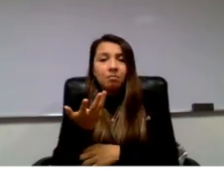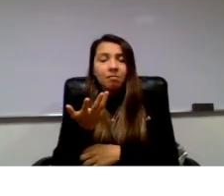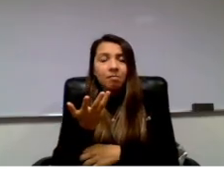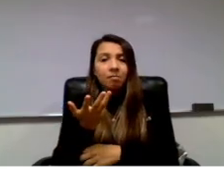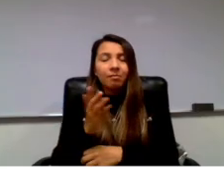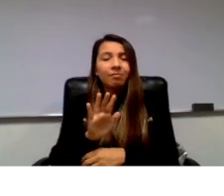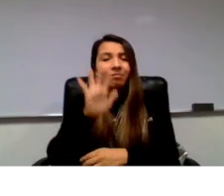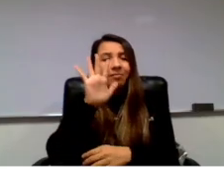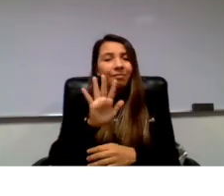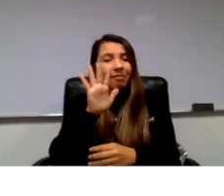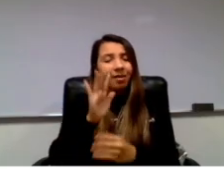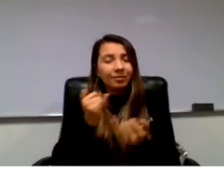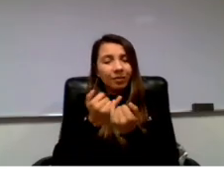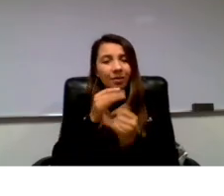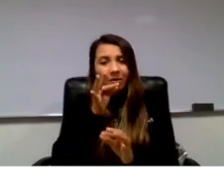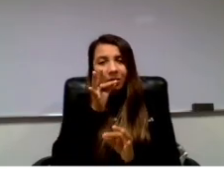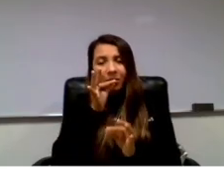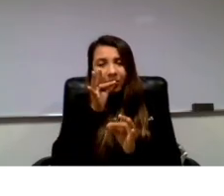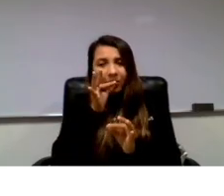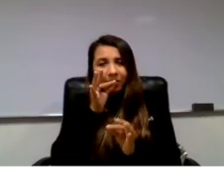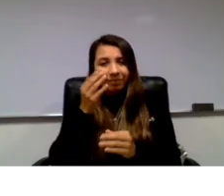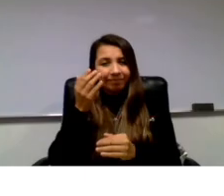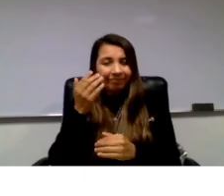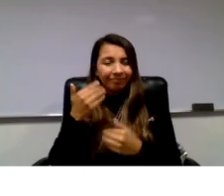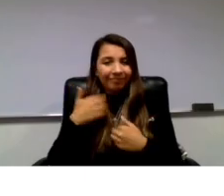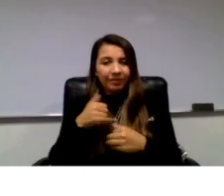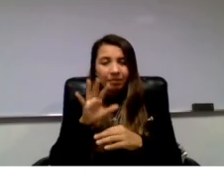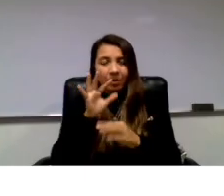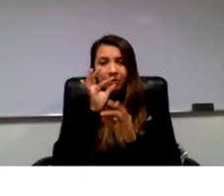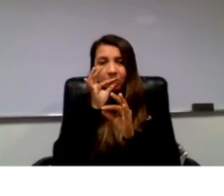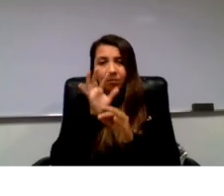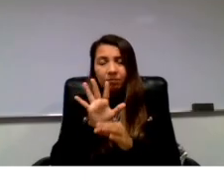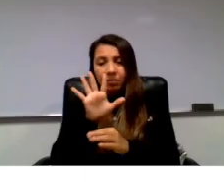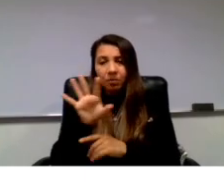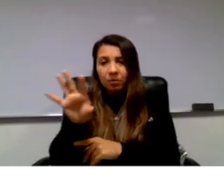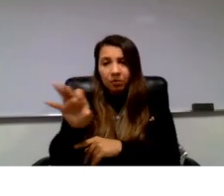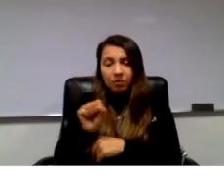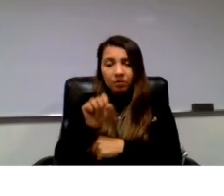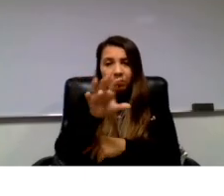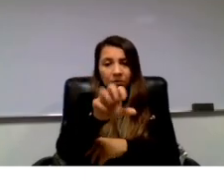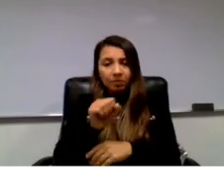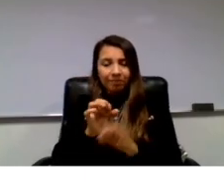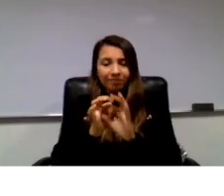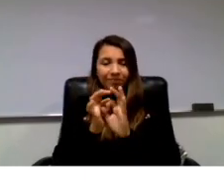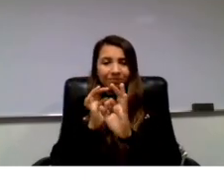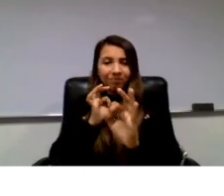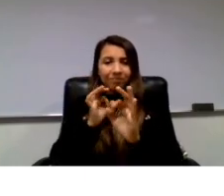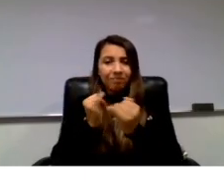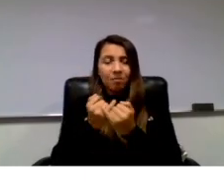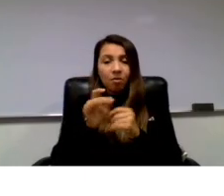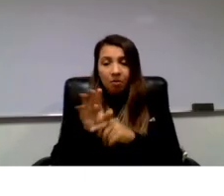pensémoslo como un popote, ¿no? Podemos decir que es como una especie de popote, que pues es una proteína tubular, ¿no?